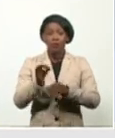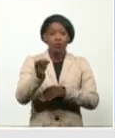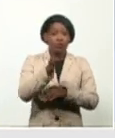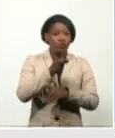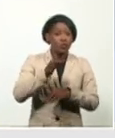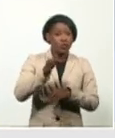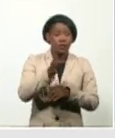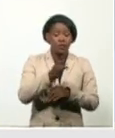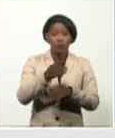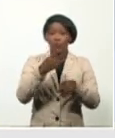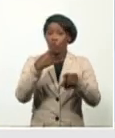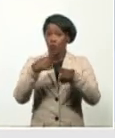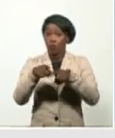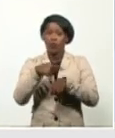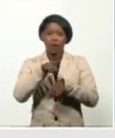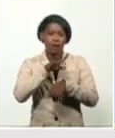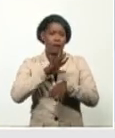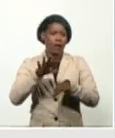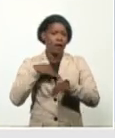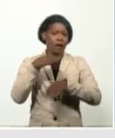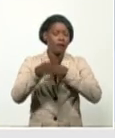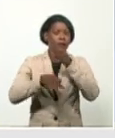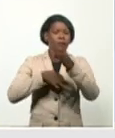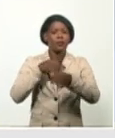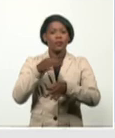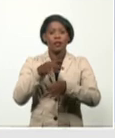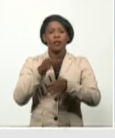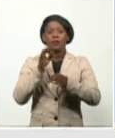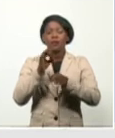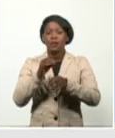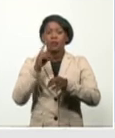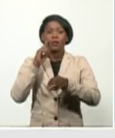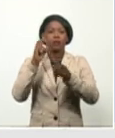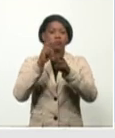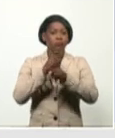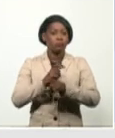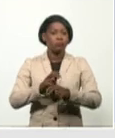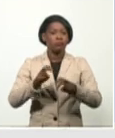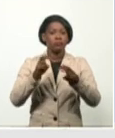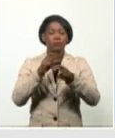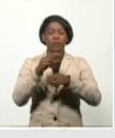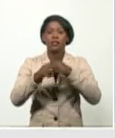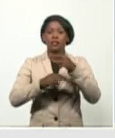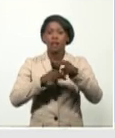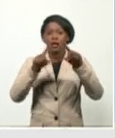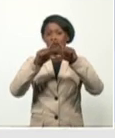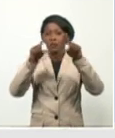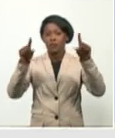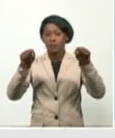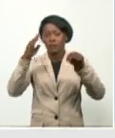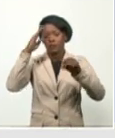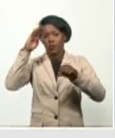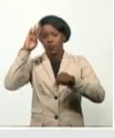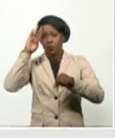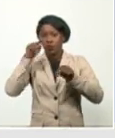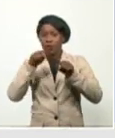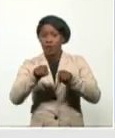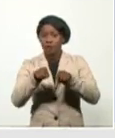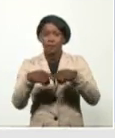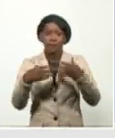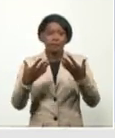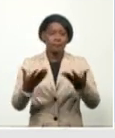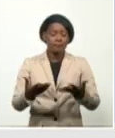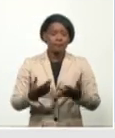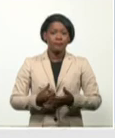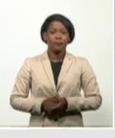incluidos, el estudio de cero prevalencia que se viene realizando en nuestro país y que resalta